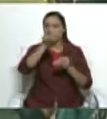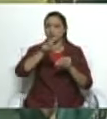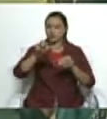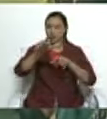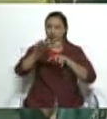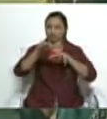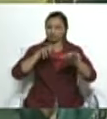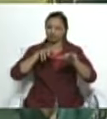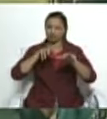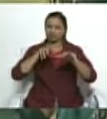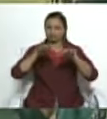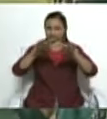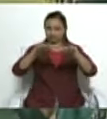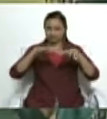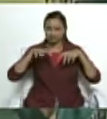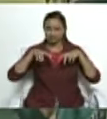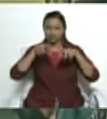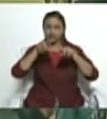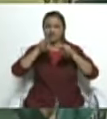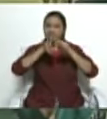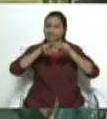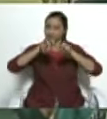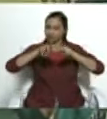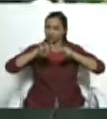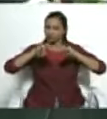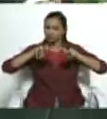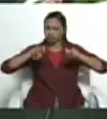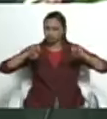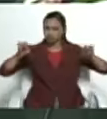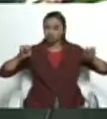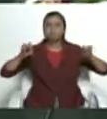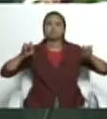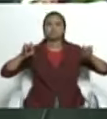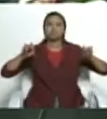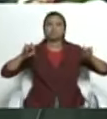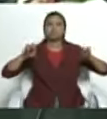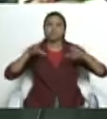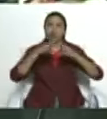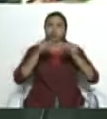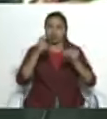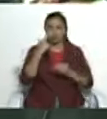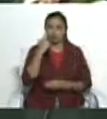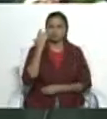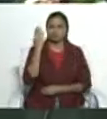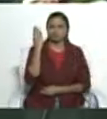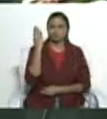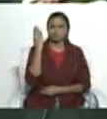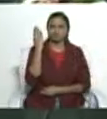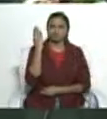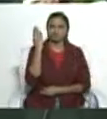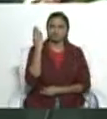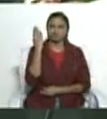la doctora y rectora Antonieta de Estéfano, el rector y doctor